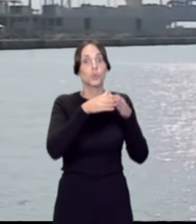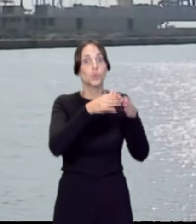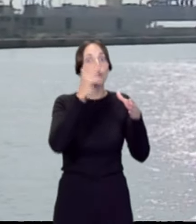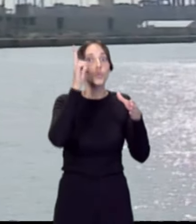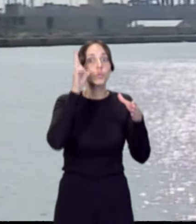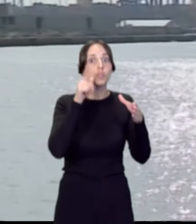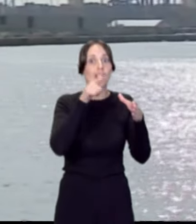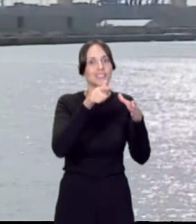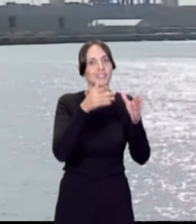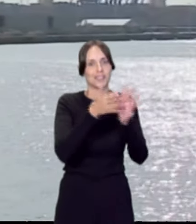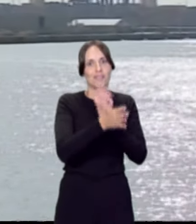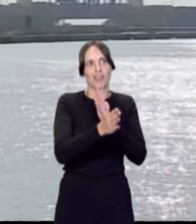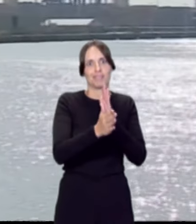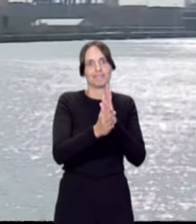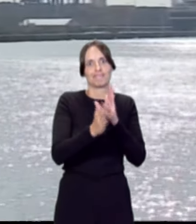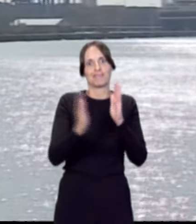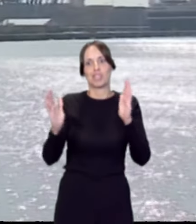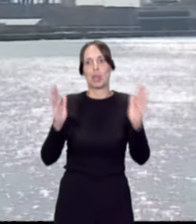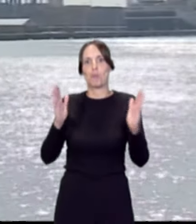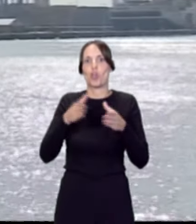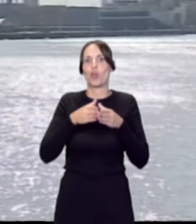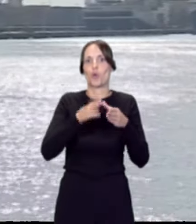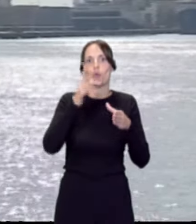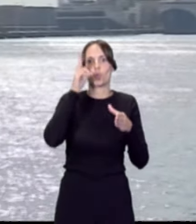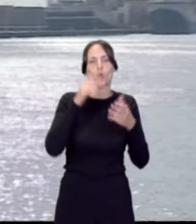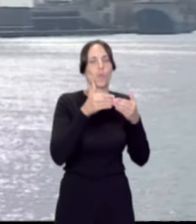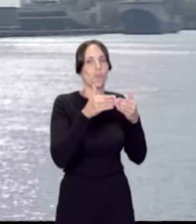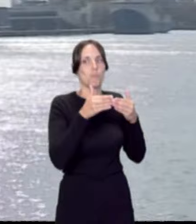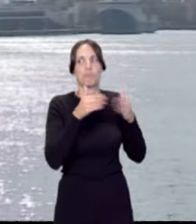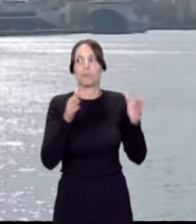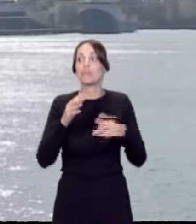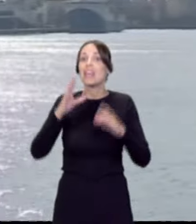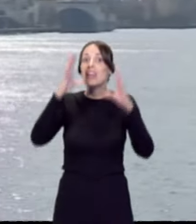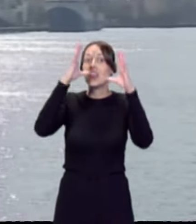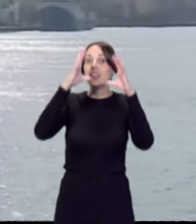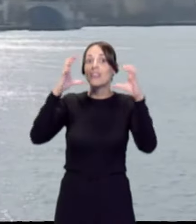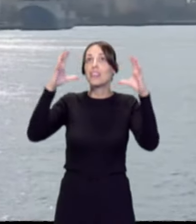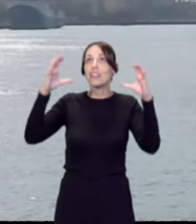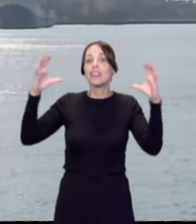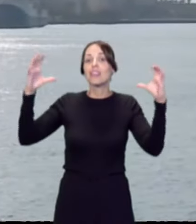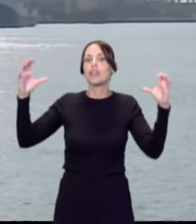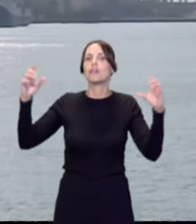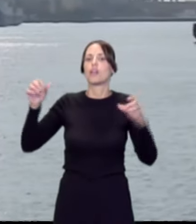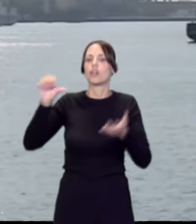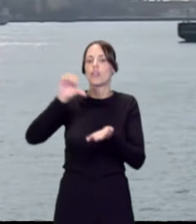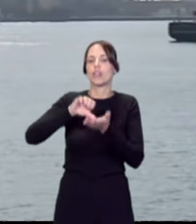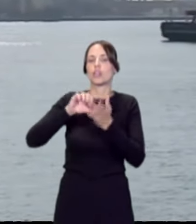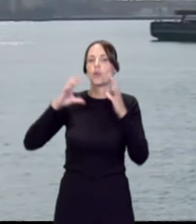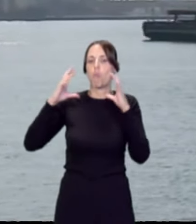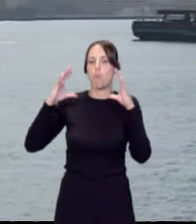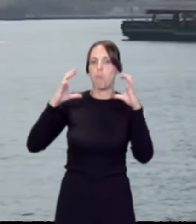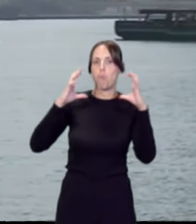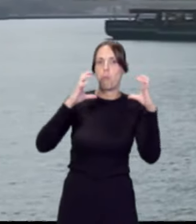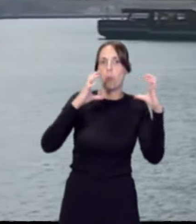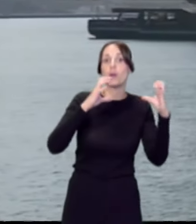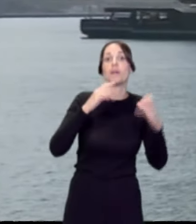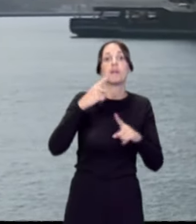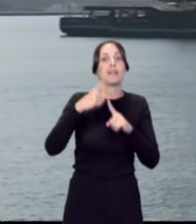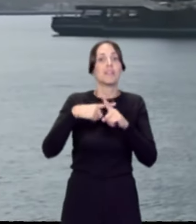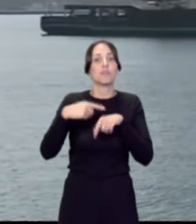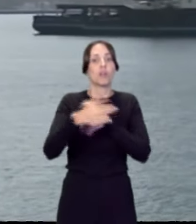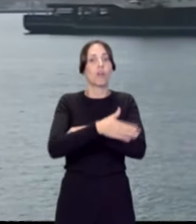pues comienza ya la temporada. Cielo nublado que aumenta hacia el interior de la isla y una temperatura en esta zona de la